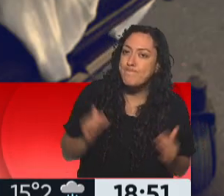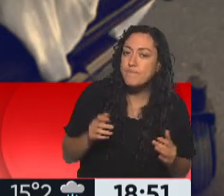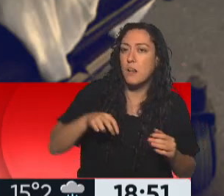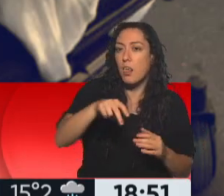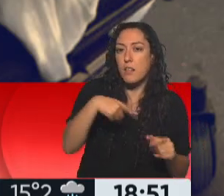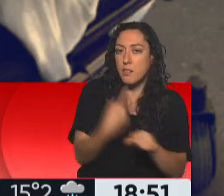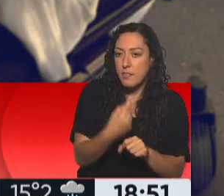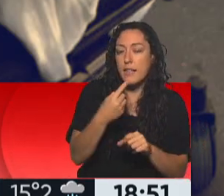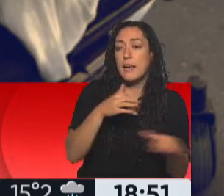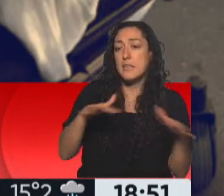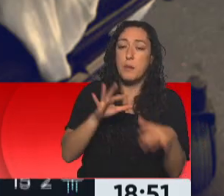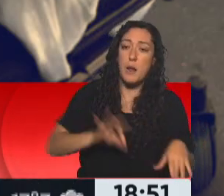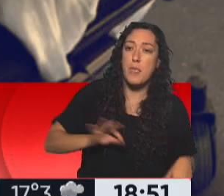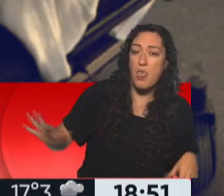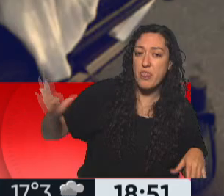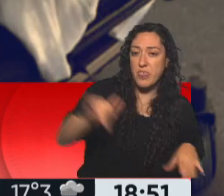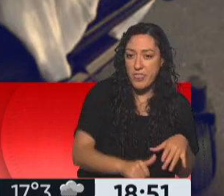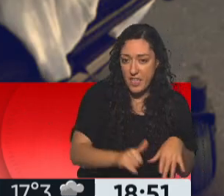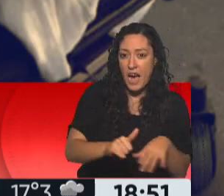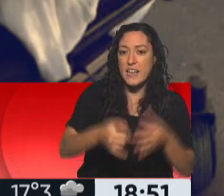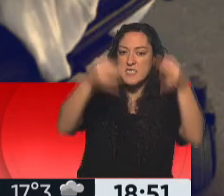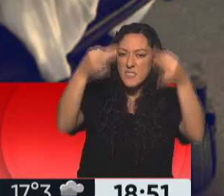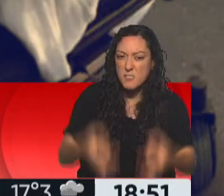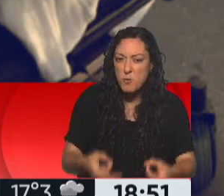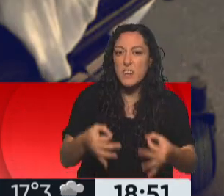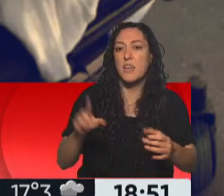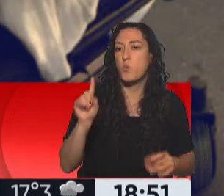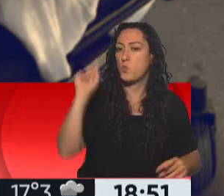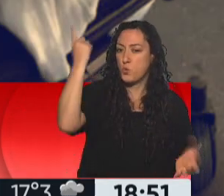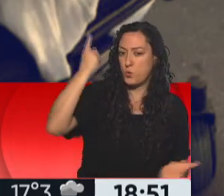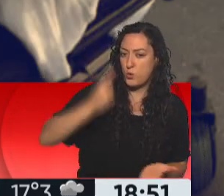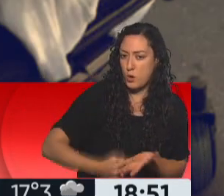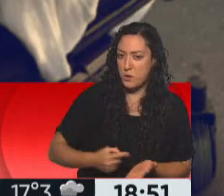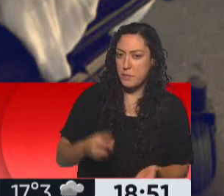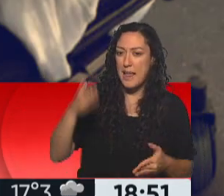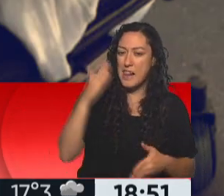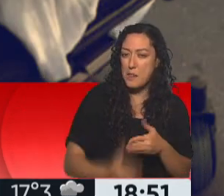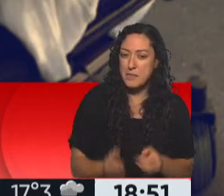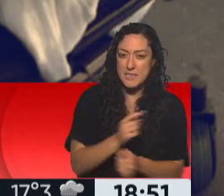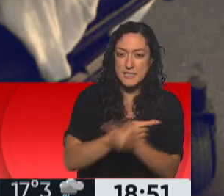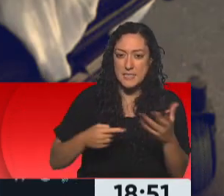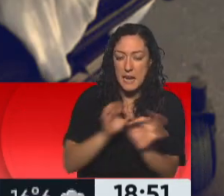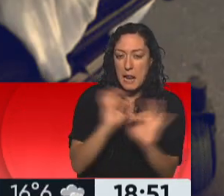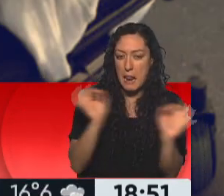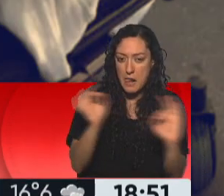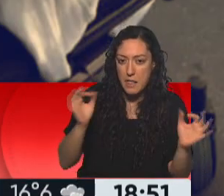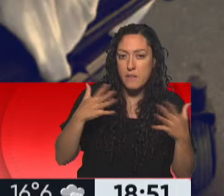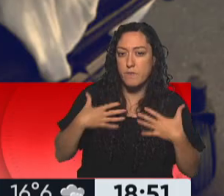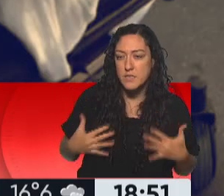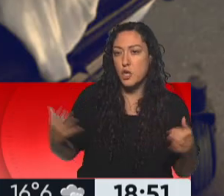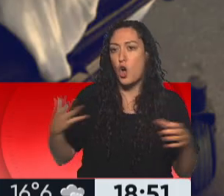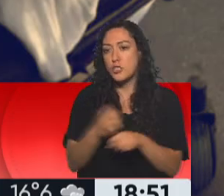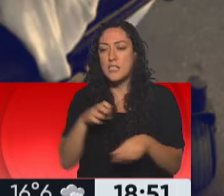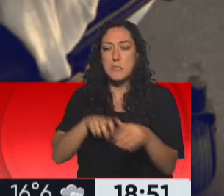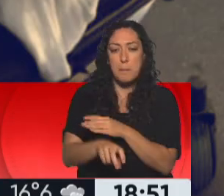sus actividades de la vida diaria con seguridad y autonomía sin restricciones derivadas del ámbito físico o